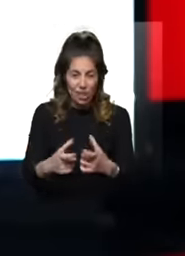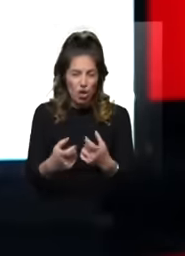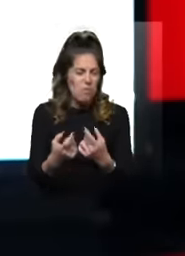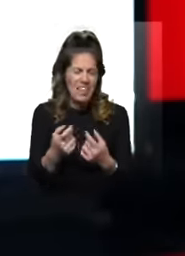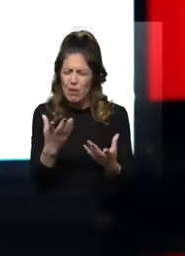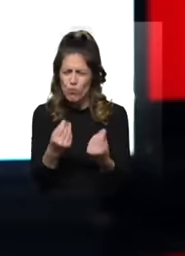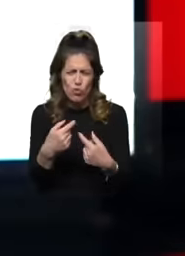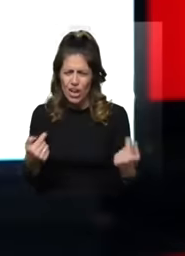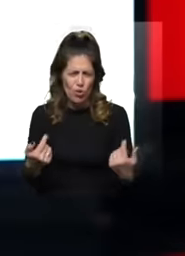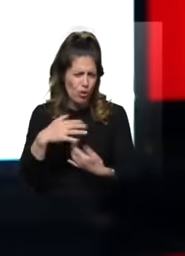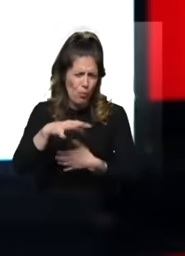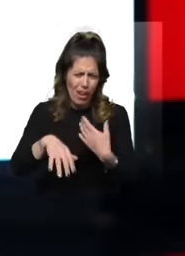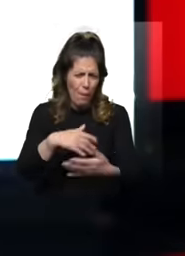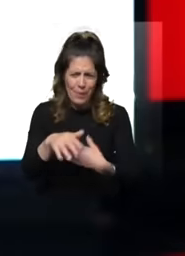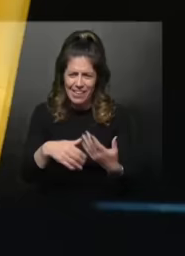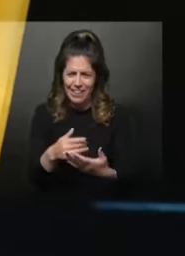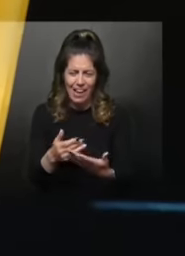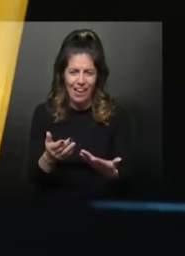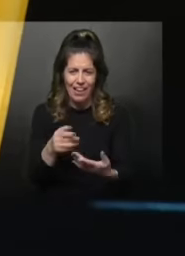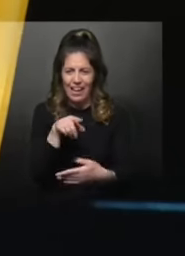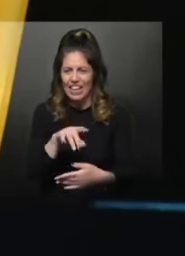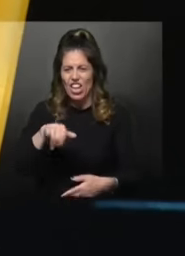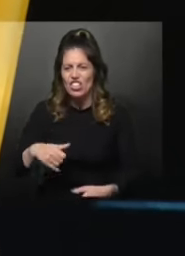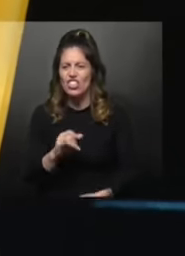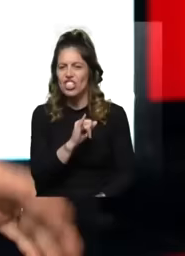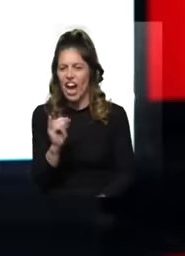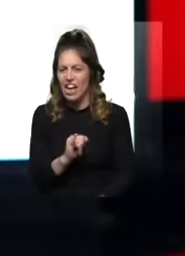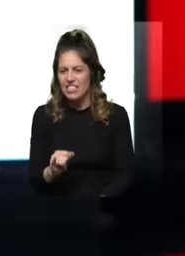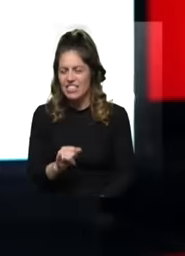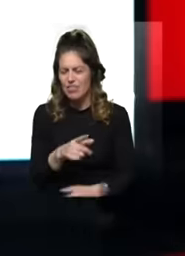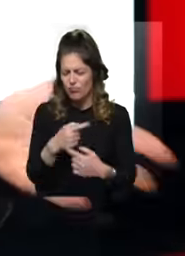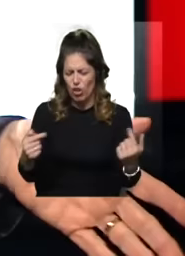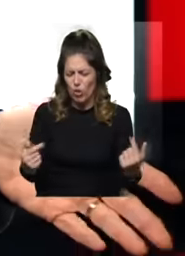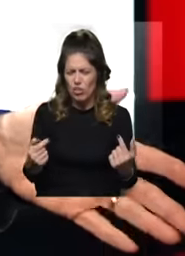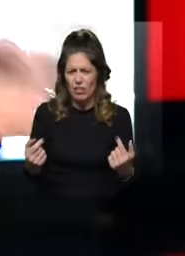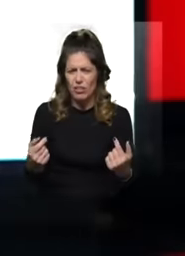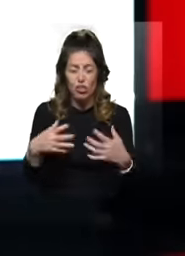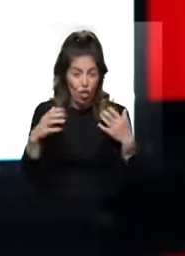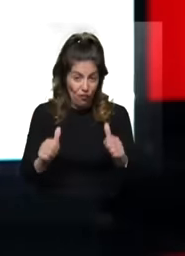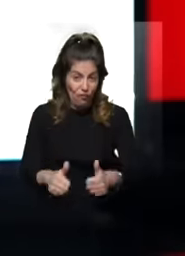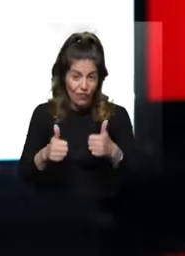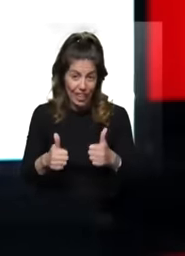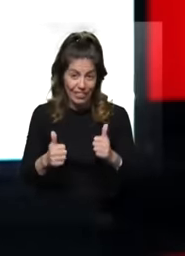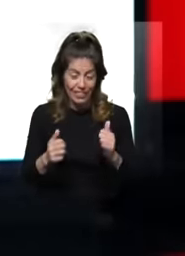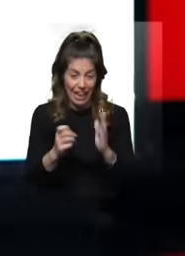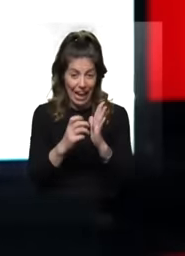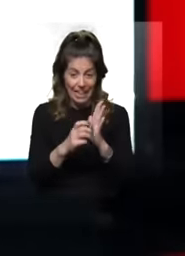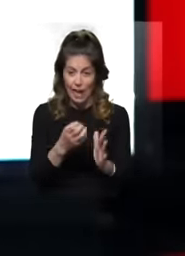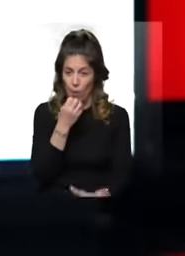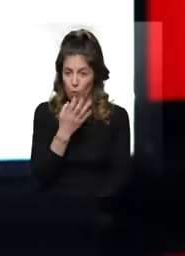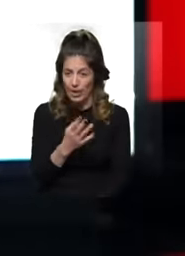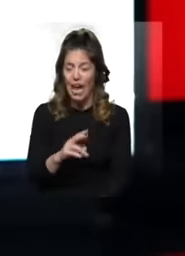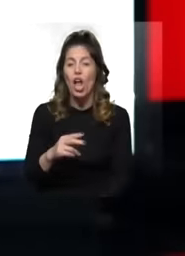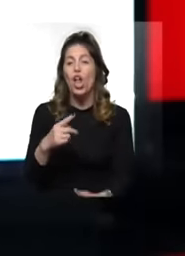Cantón Bebita, había bossa nova, había jazz, había de todo bien, de buena calidad. Y la segunda cosa